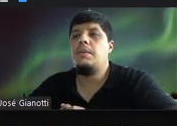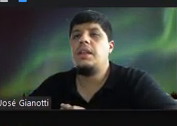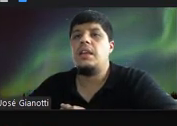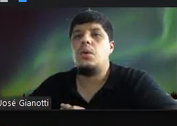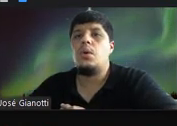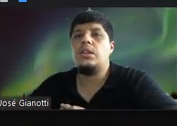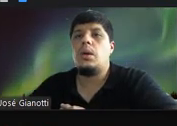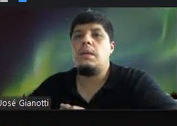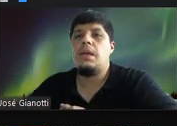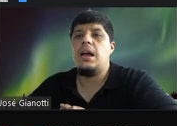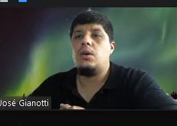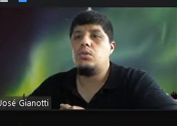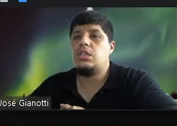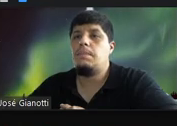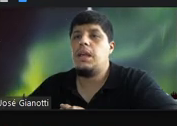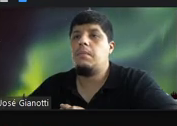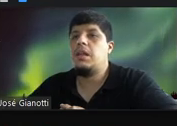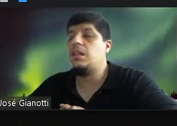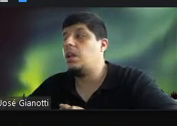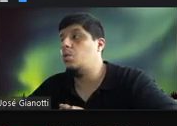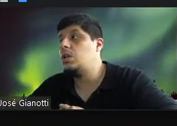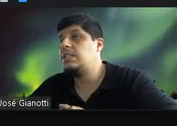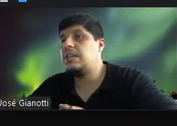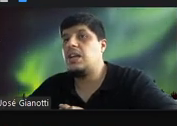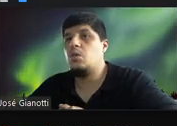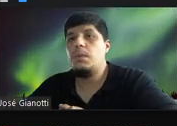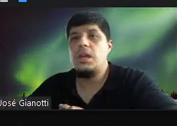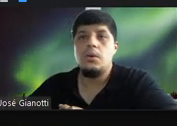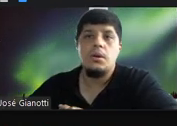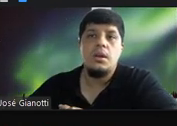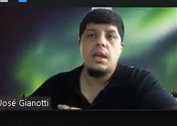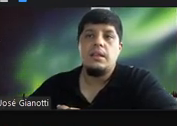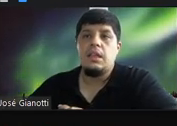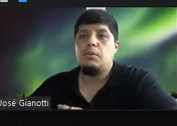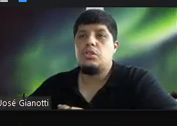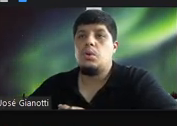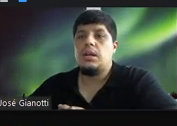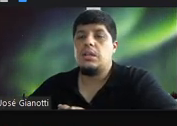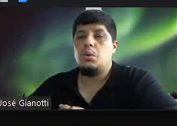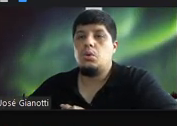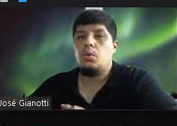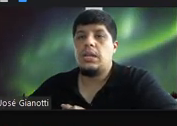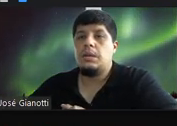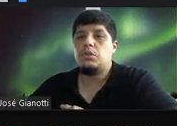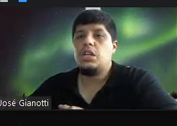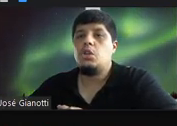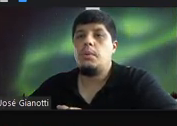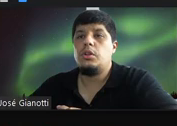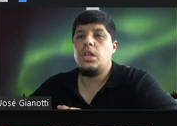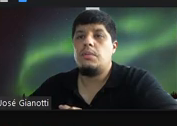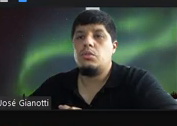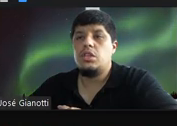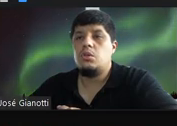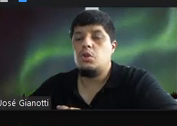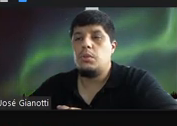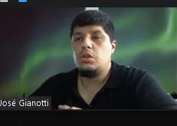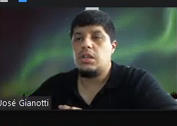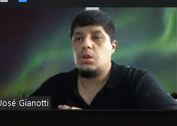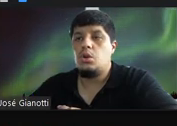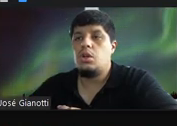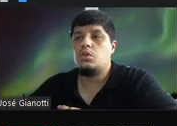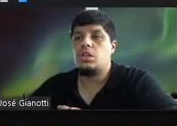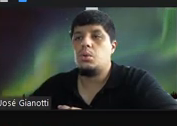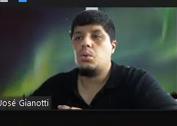permite delivery de 4 a.m. a 11 p.m. de lunes a domingo. Templos y lugares de culto, 40%. Biblioteca, museos,